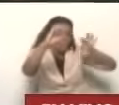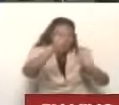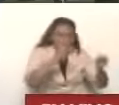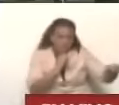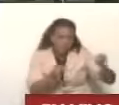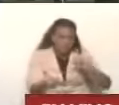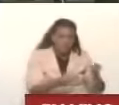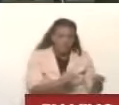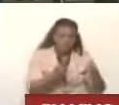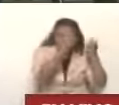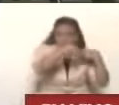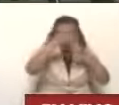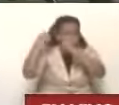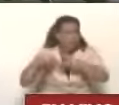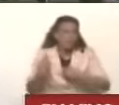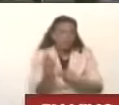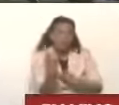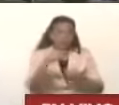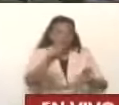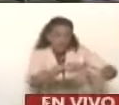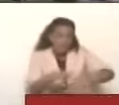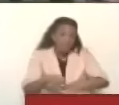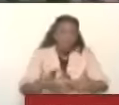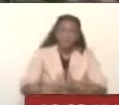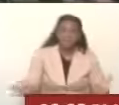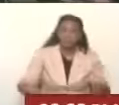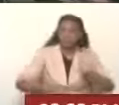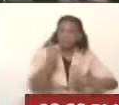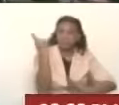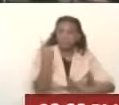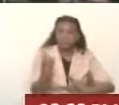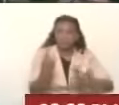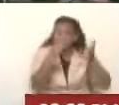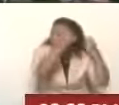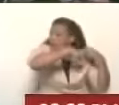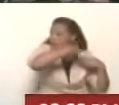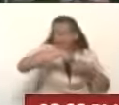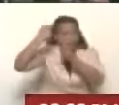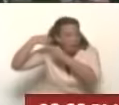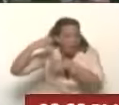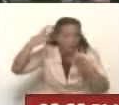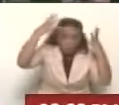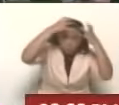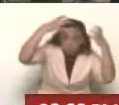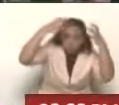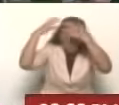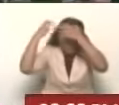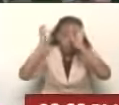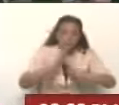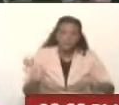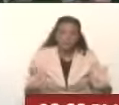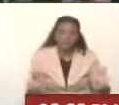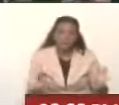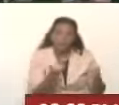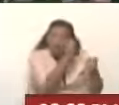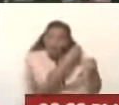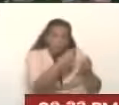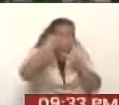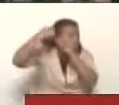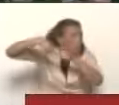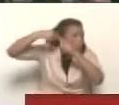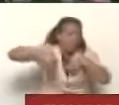allá, ponle allá. ¿Qué puedo? Para limpiar, cum, aquí. Para el lavado cabello, ponle la broma. Para el otro,